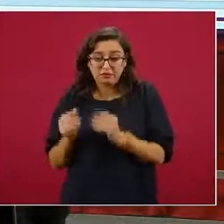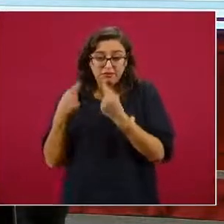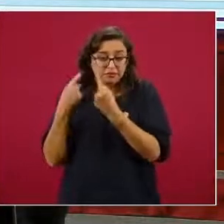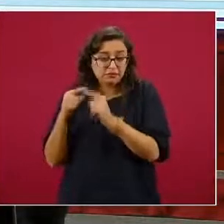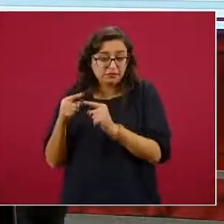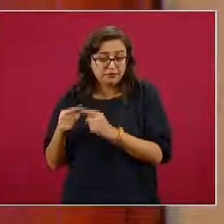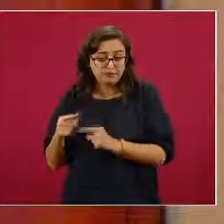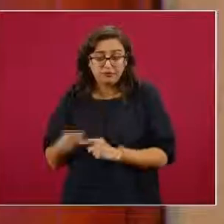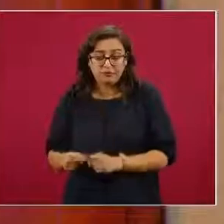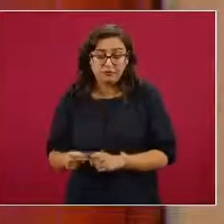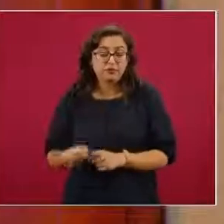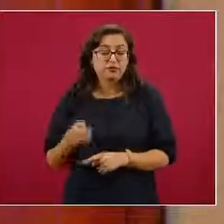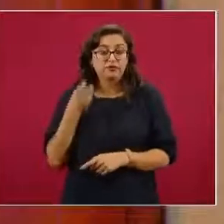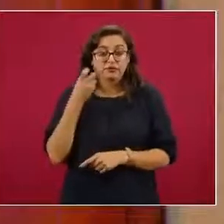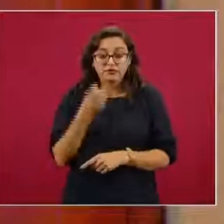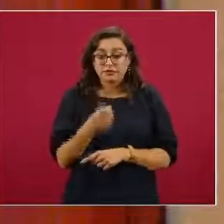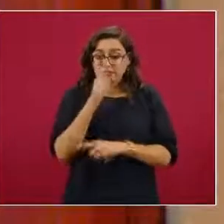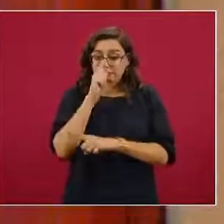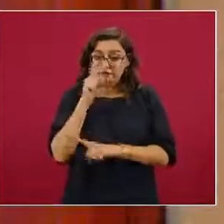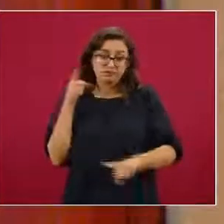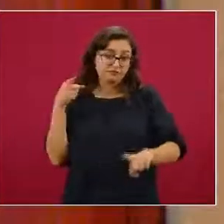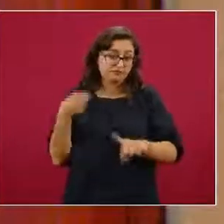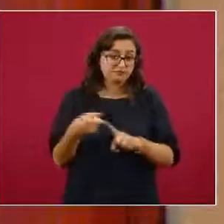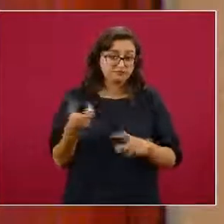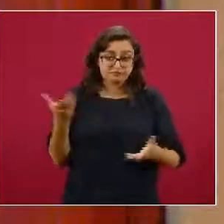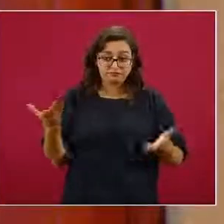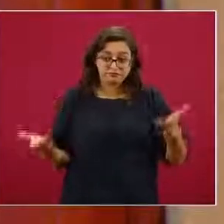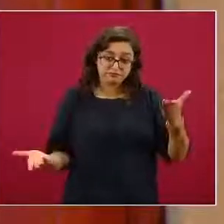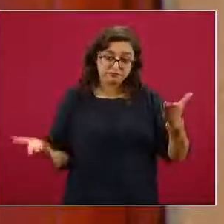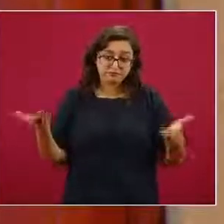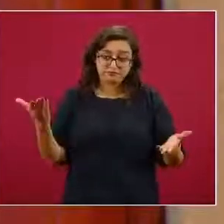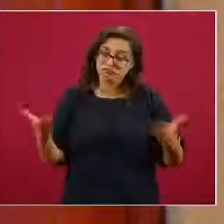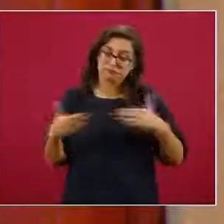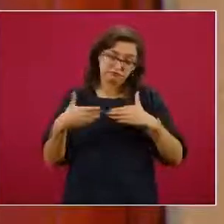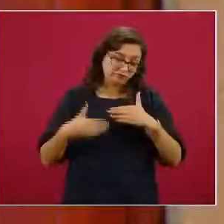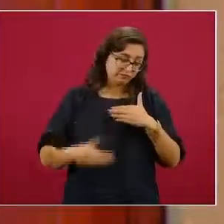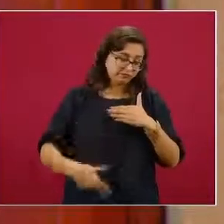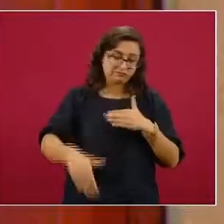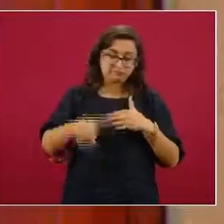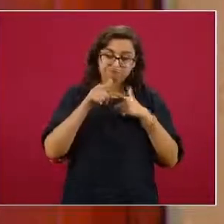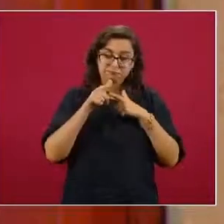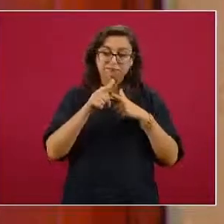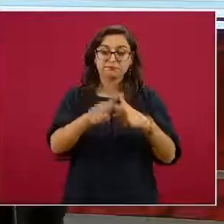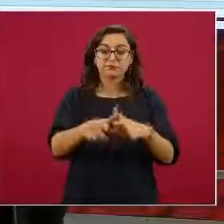Esa ha sido todo el tiempo nuestra perspectiva y lo sigue siendo y lo seguirá siendo.